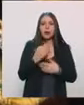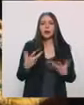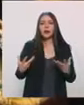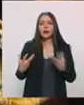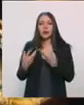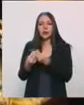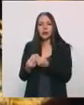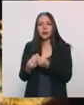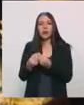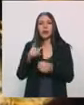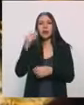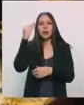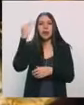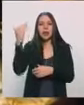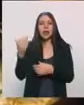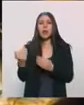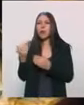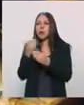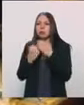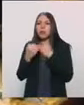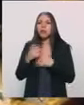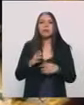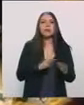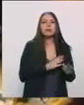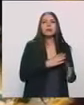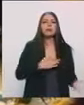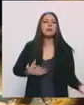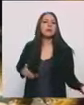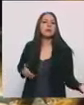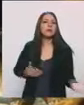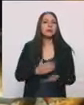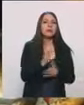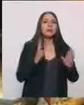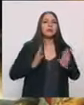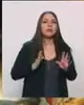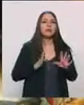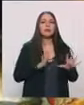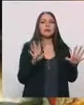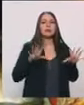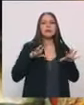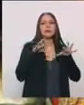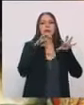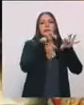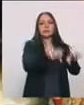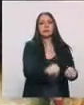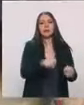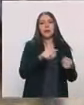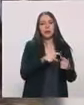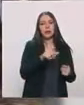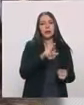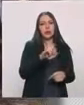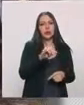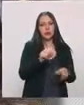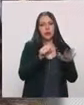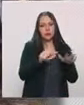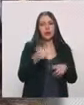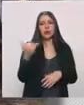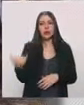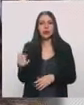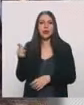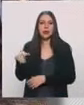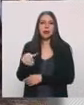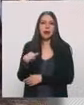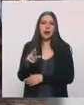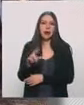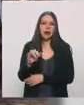hizo tiempo y llegaron los militares y capturaron a Luis XVI y a María Antonieta, y ya sabemos en qué terminó la